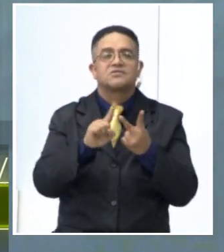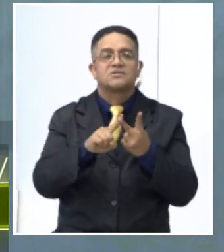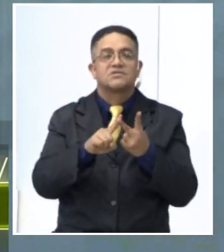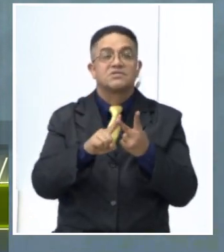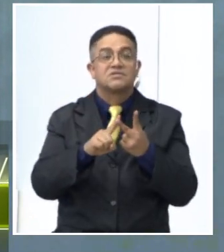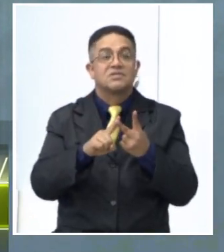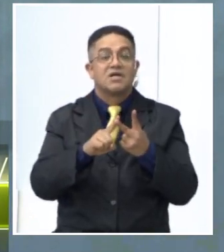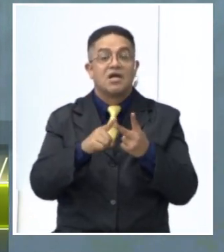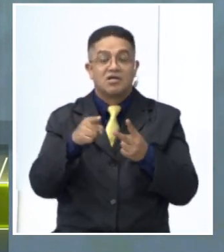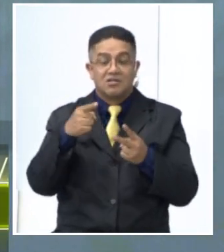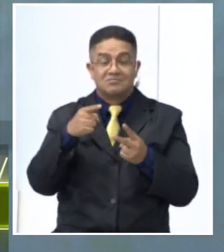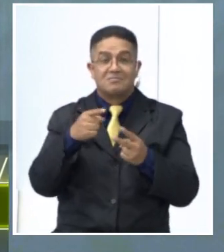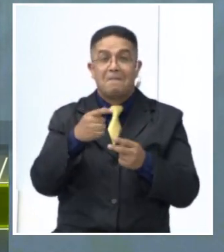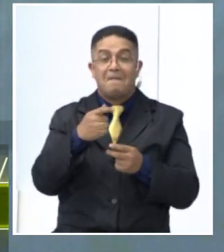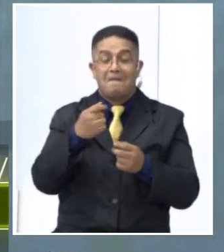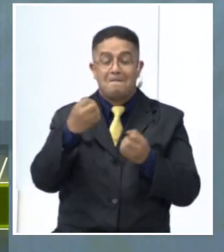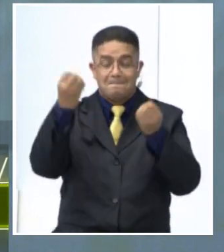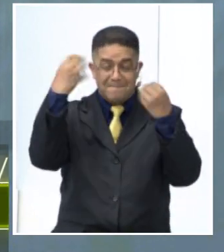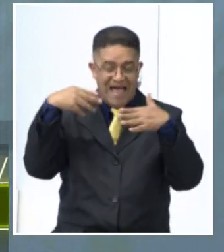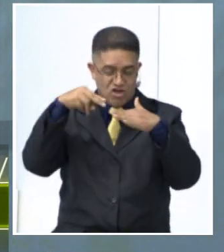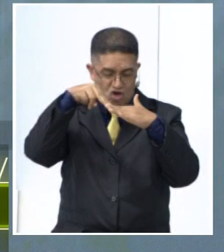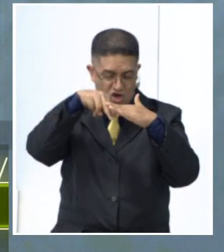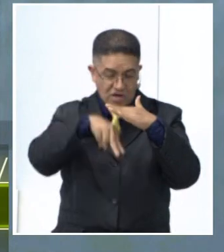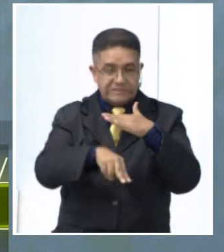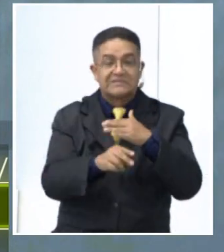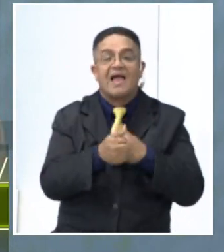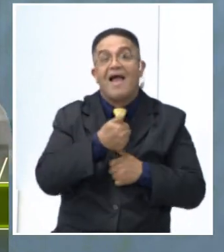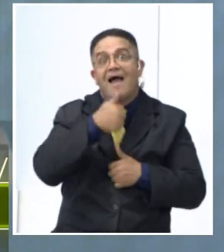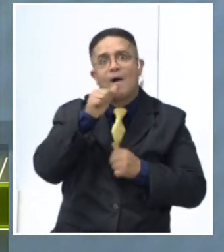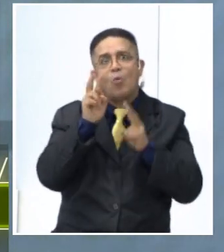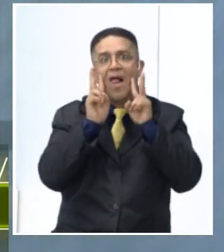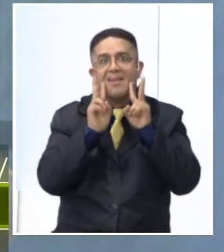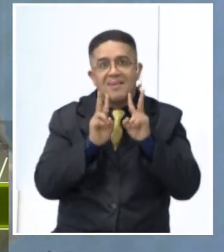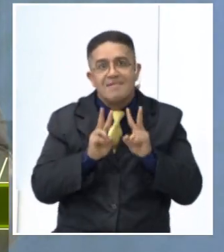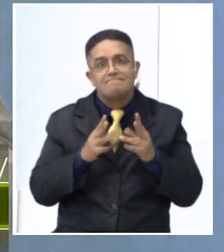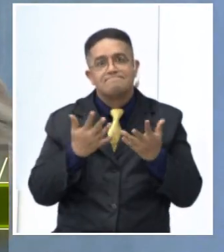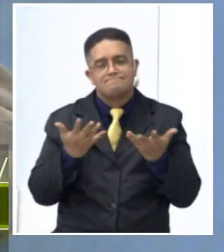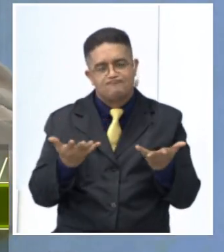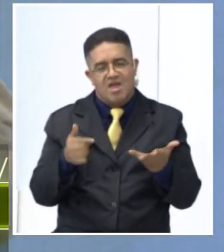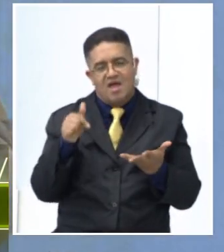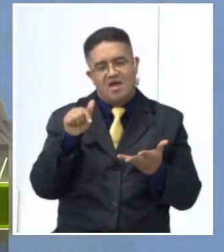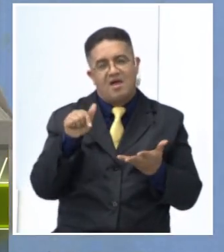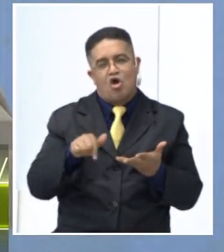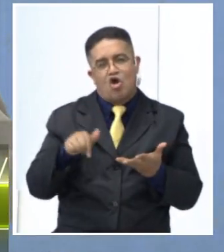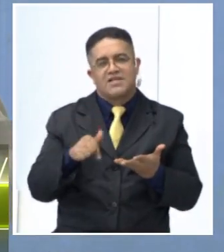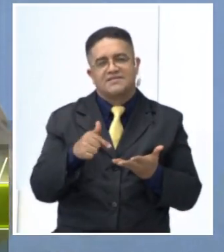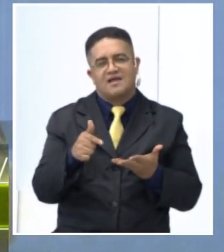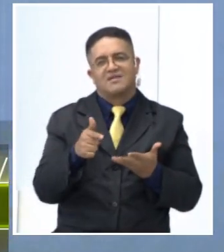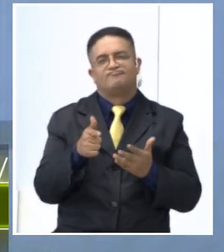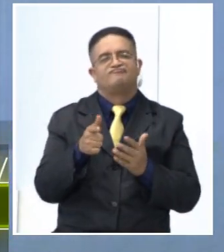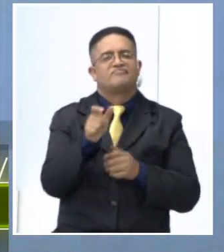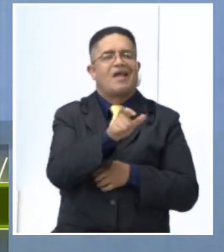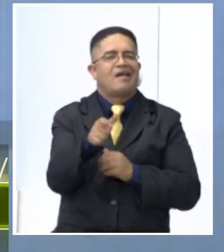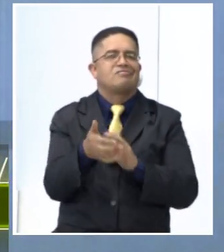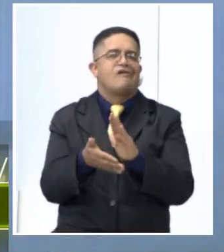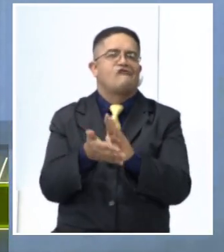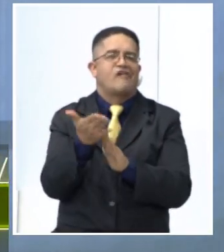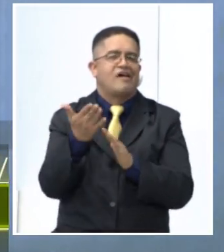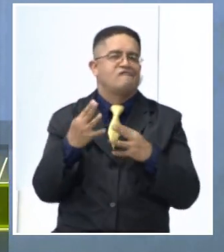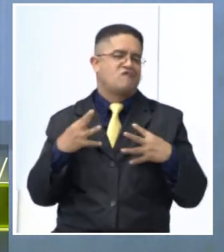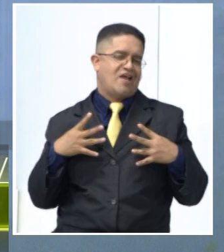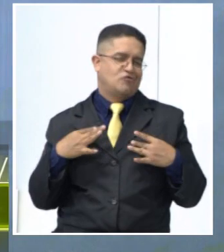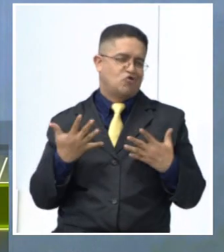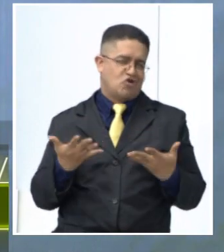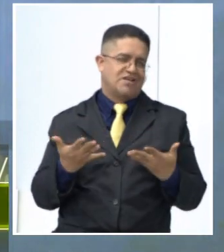baños de inmersión, procurar que no sea en aguas que estén contaminadas, sobre todo para esta fecha que vamos a estar de